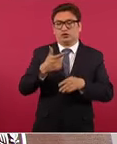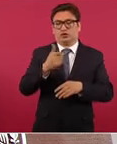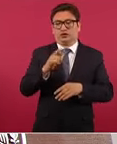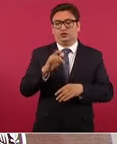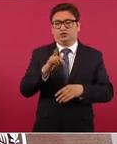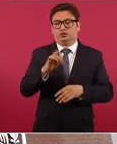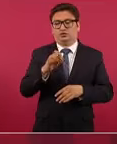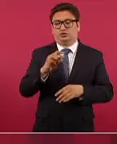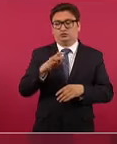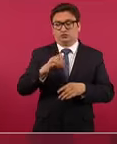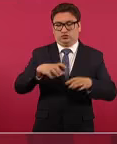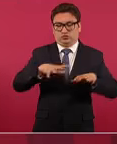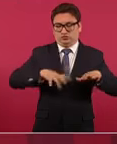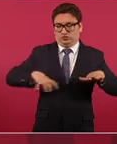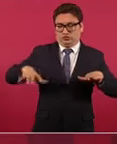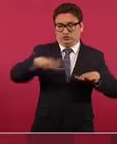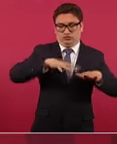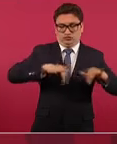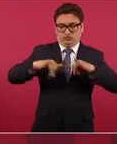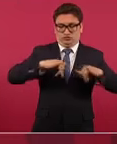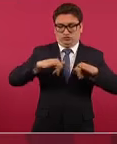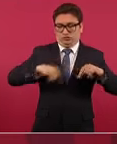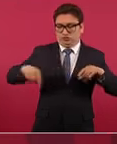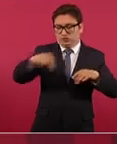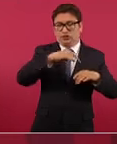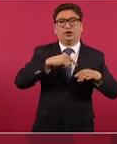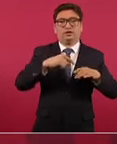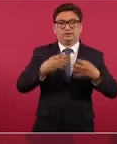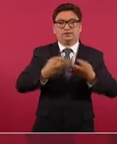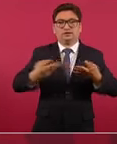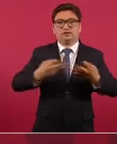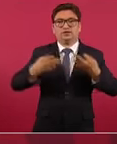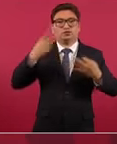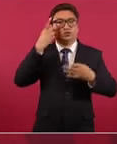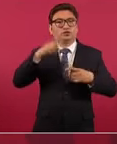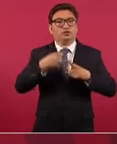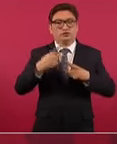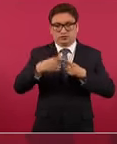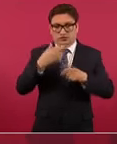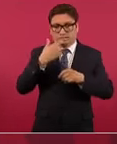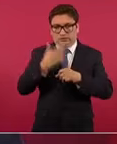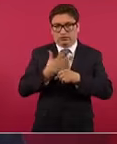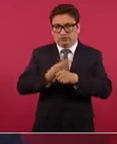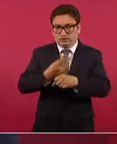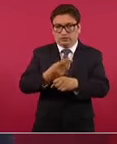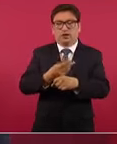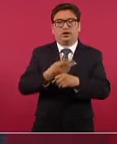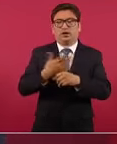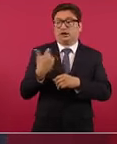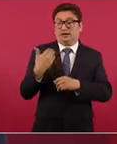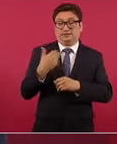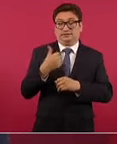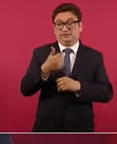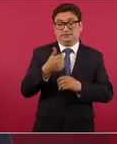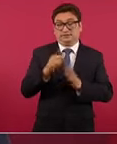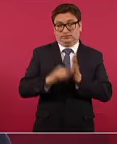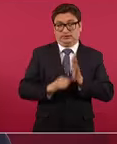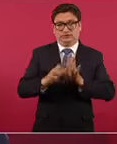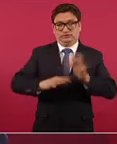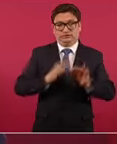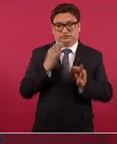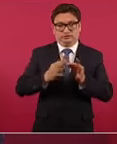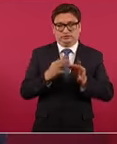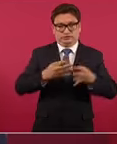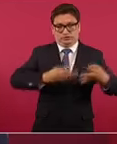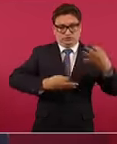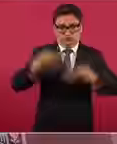primera etapa era resolver la propiedad hasta hace muy poco hace seis meses se terminó de resolver toda la parte